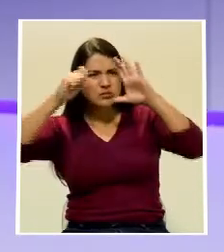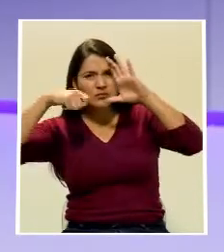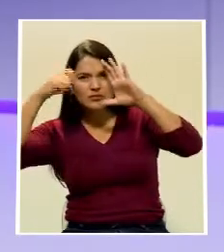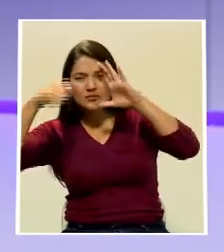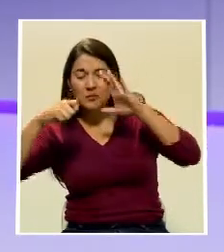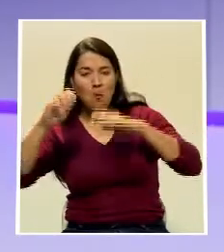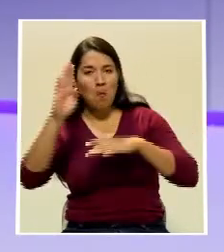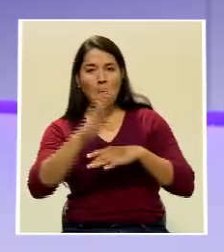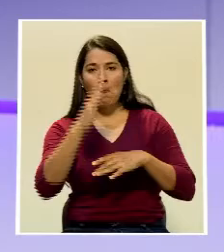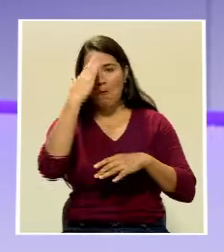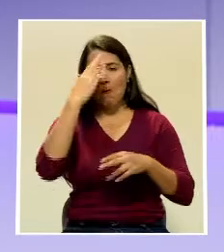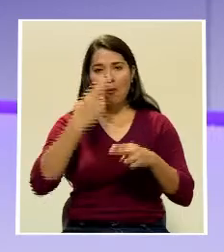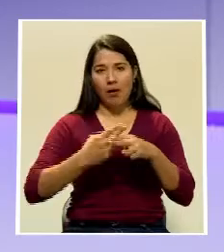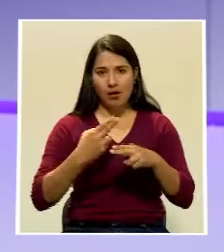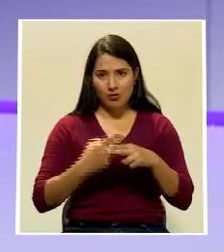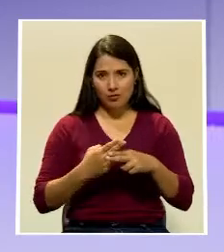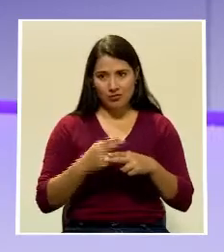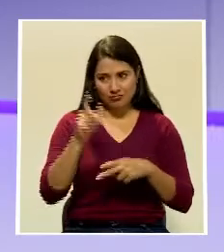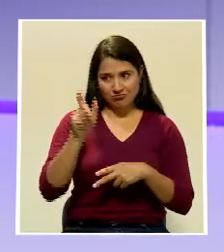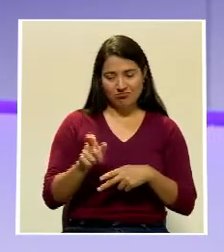conmovió hasta las lágrimas.